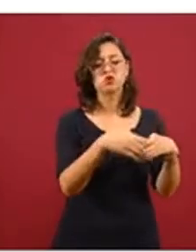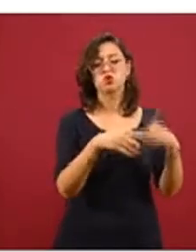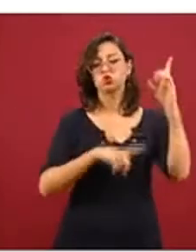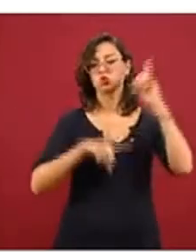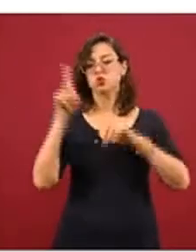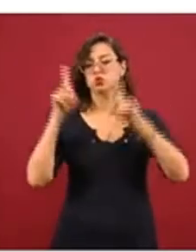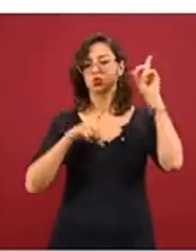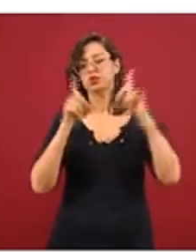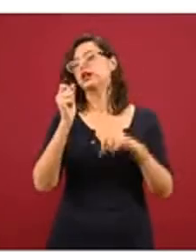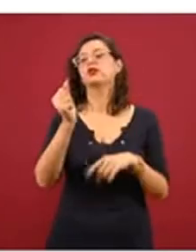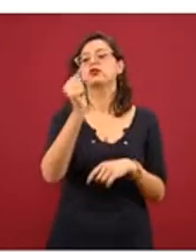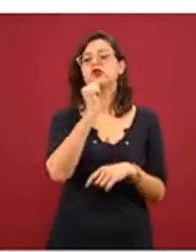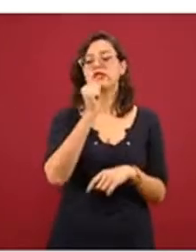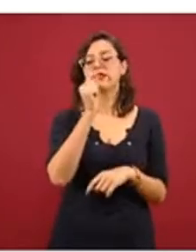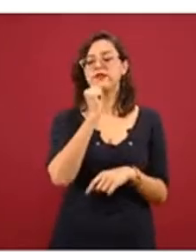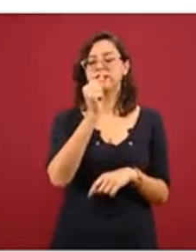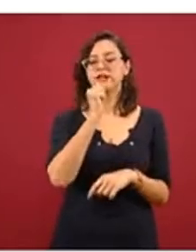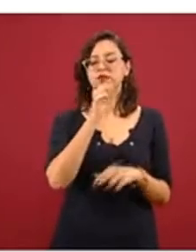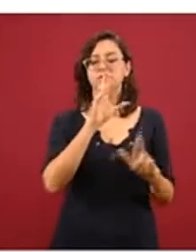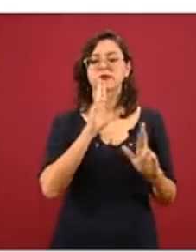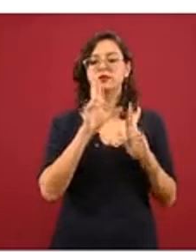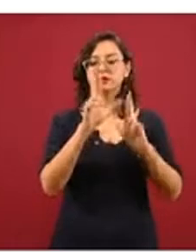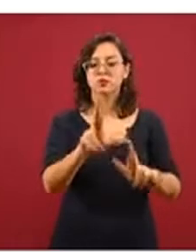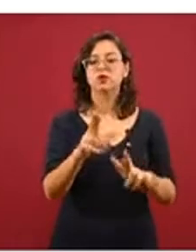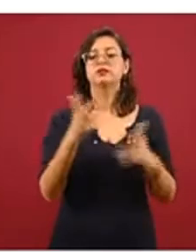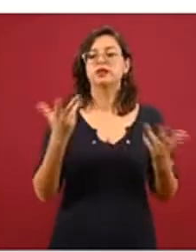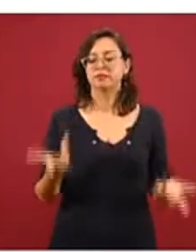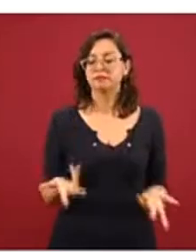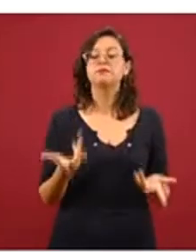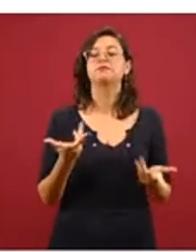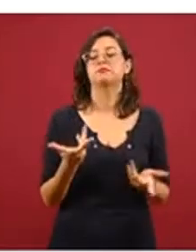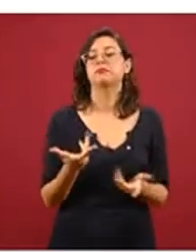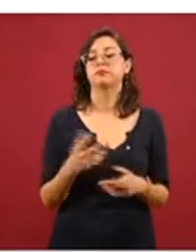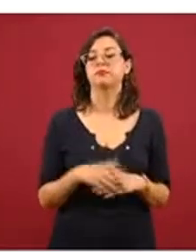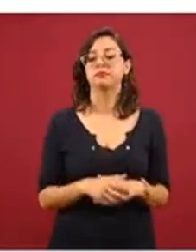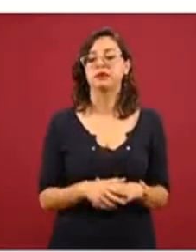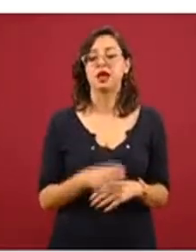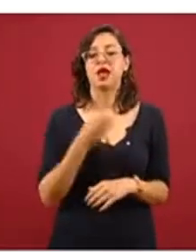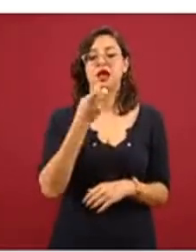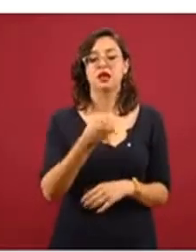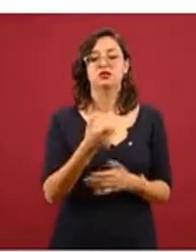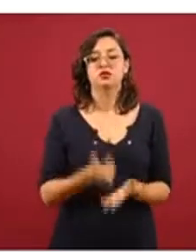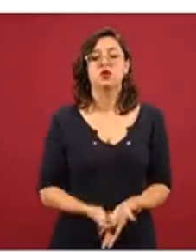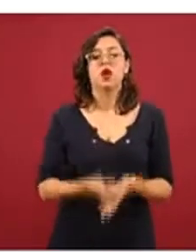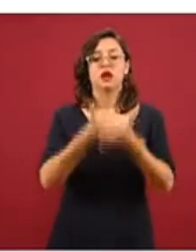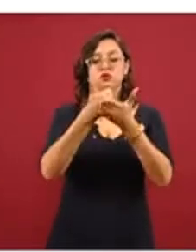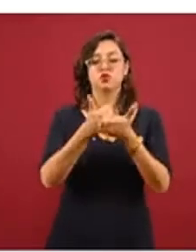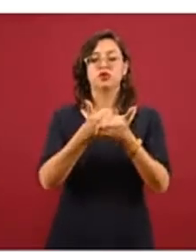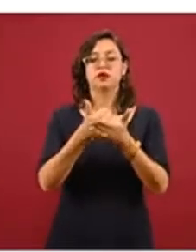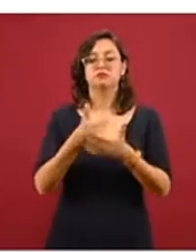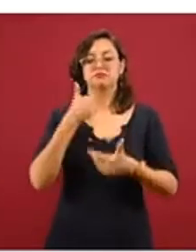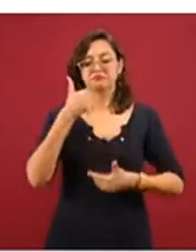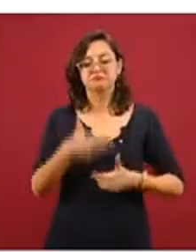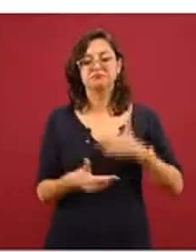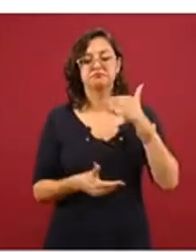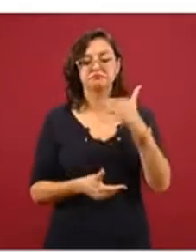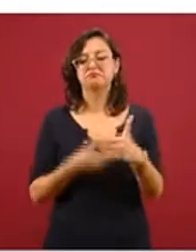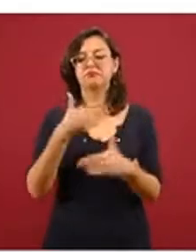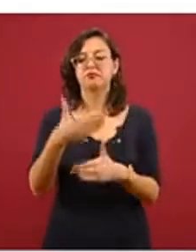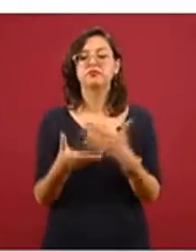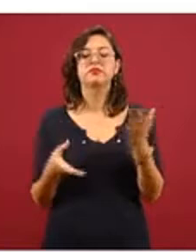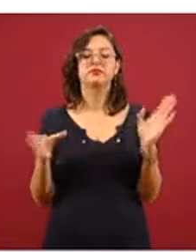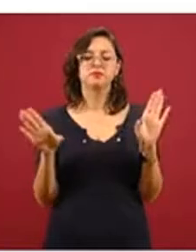estatus de sospechoso, que estamos esperando un resultado, y esto lógicamente nos ayuda a ver cómo se